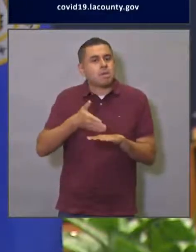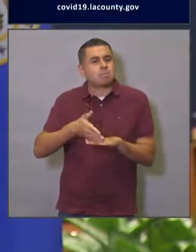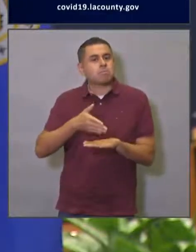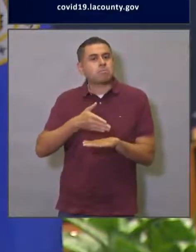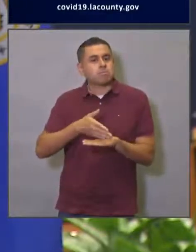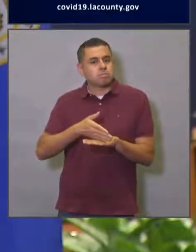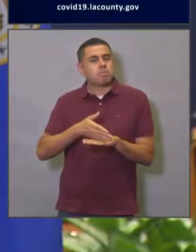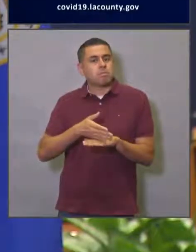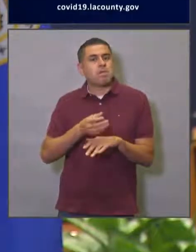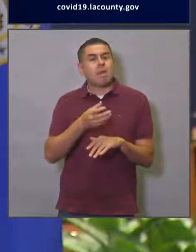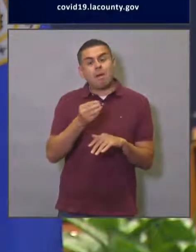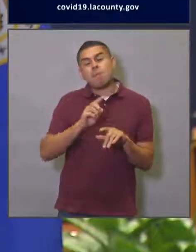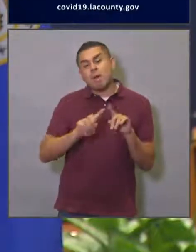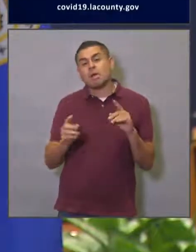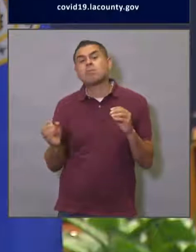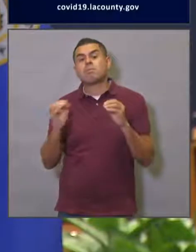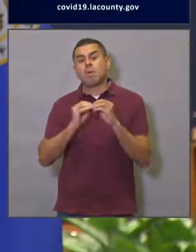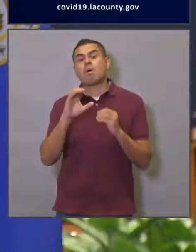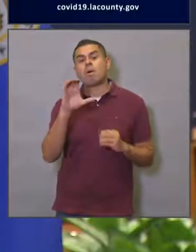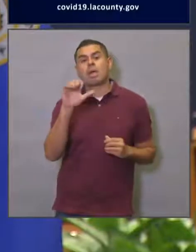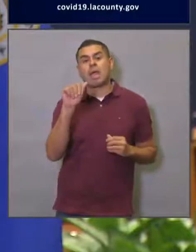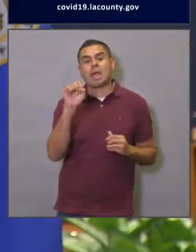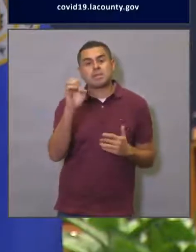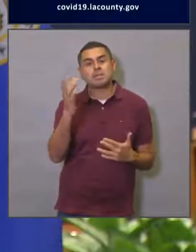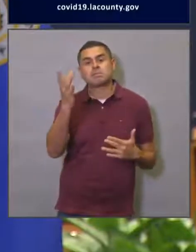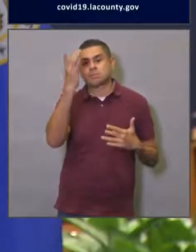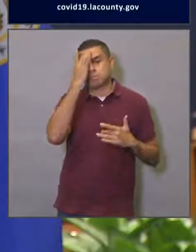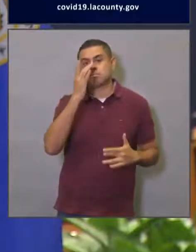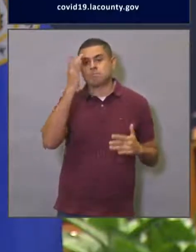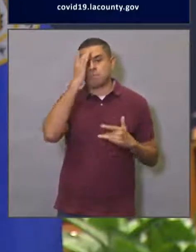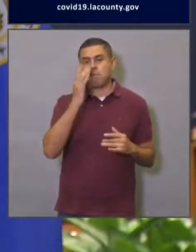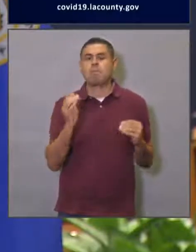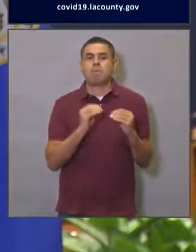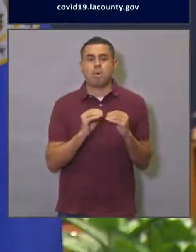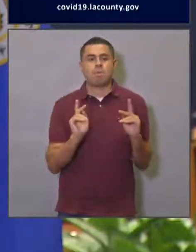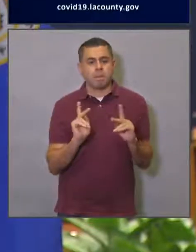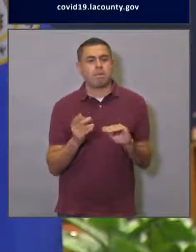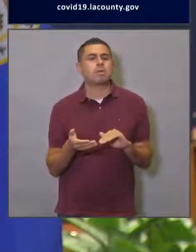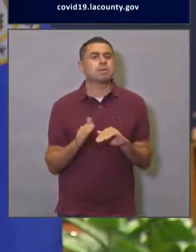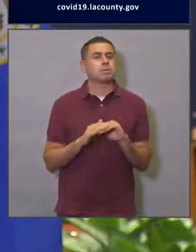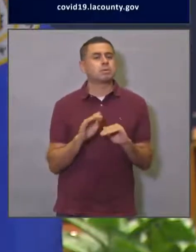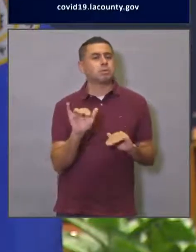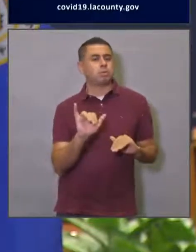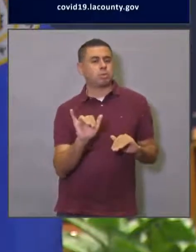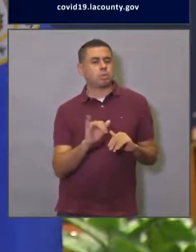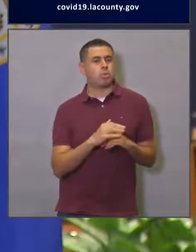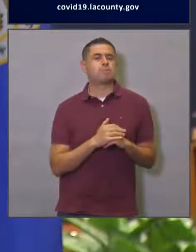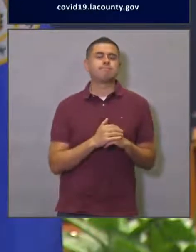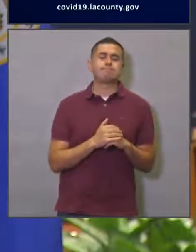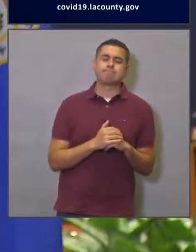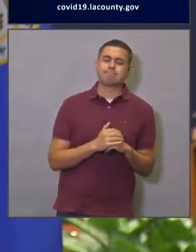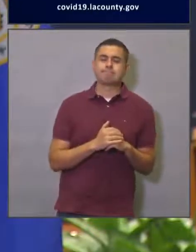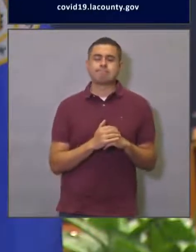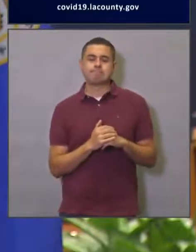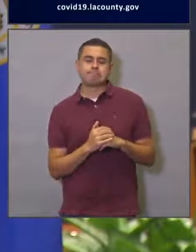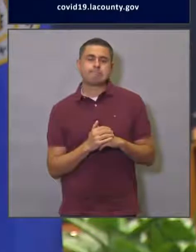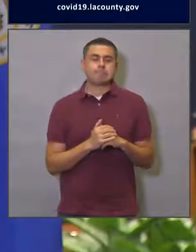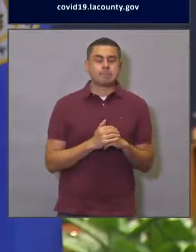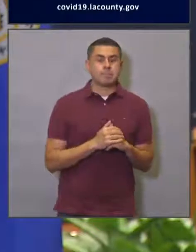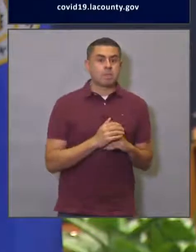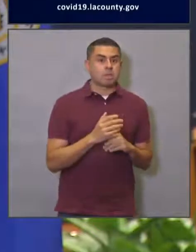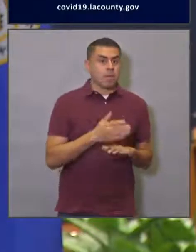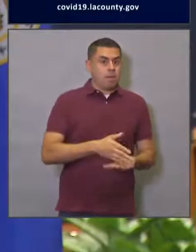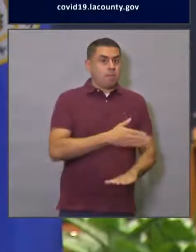casos y tasas de positividad de los exámenes de COVID-19 que nos preocupa a